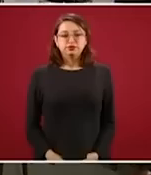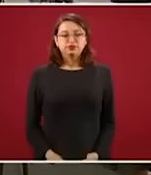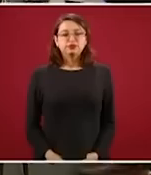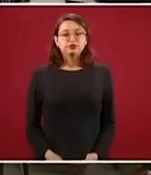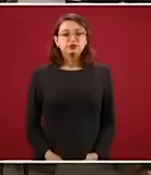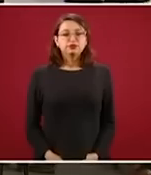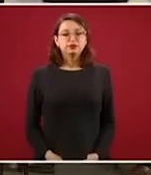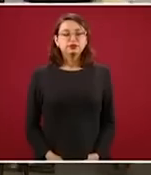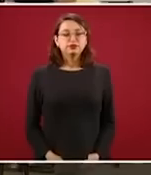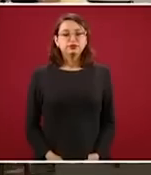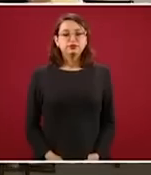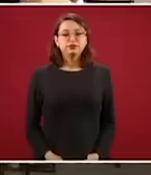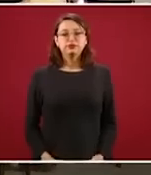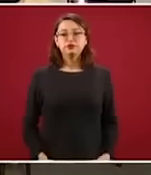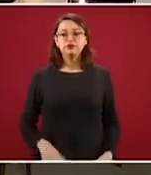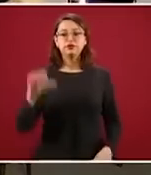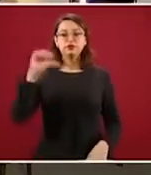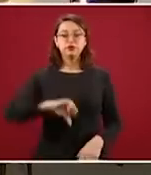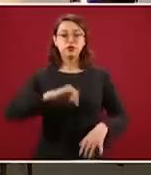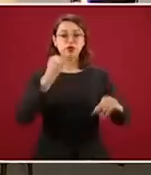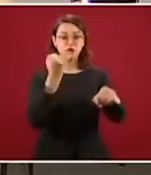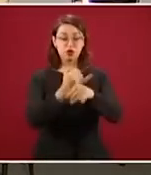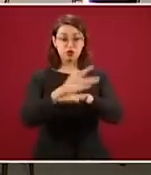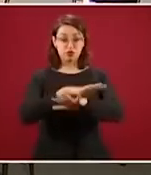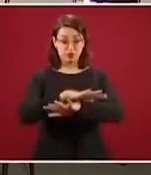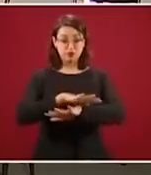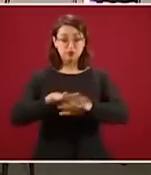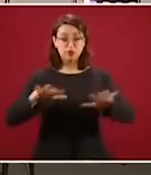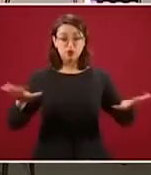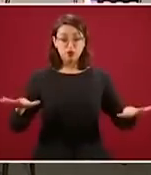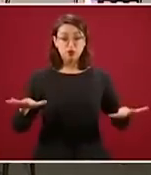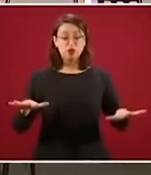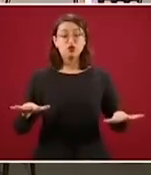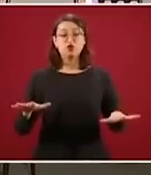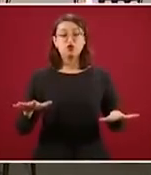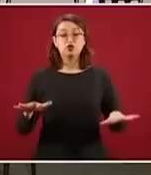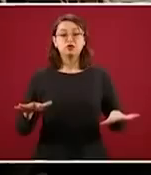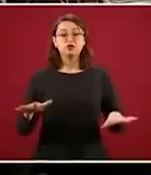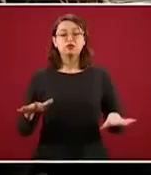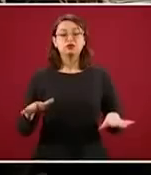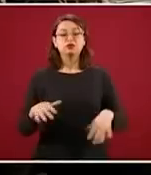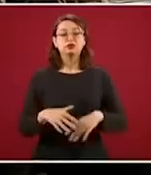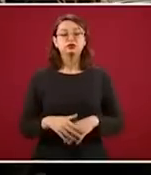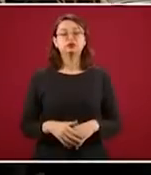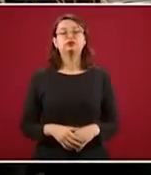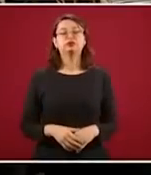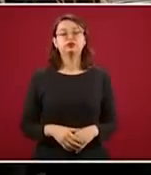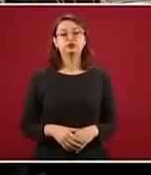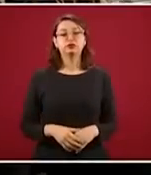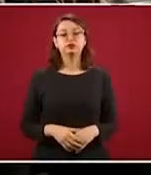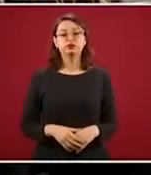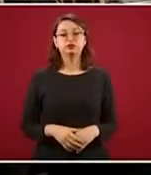Vamos a informar el día de hoy sobre